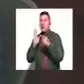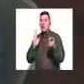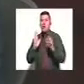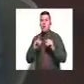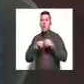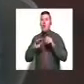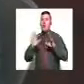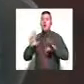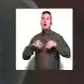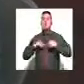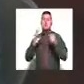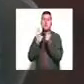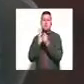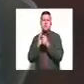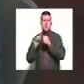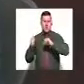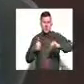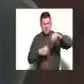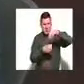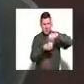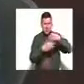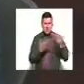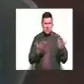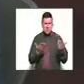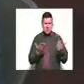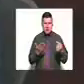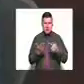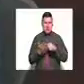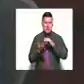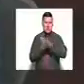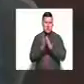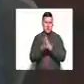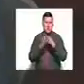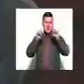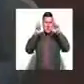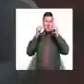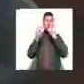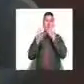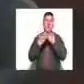estarían accediendo a ningún tipo de comportamiento de paz, entre comillas. Muchas gracias, presidente.